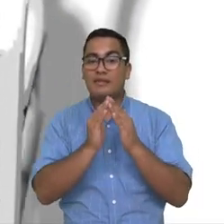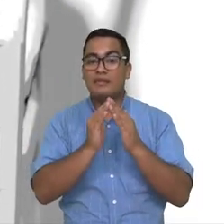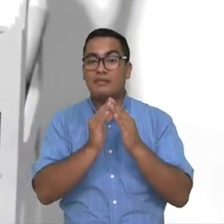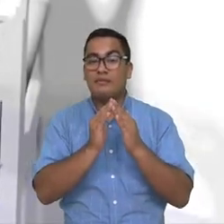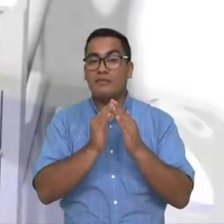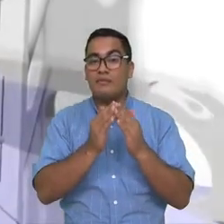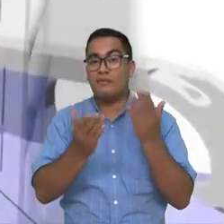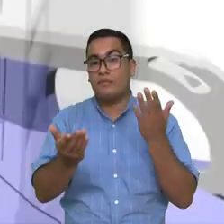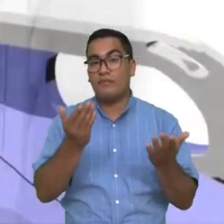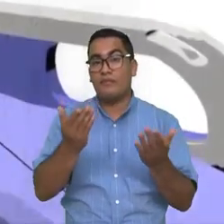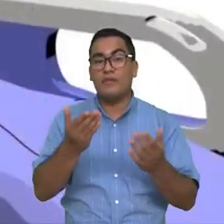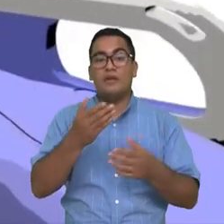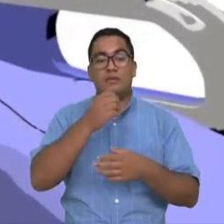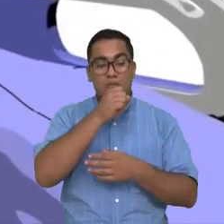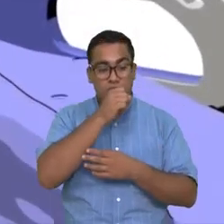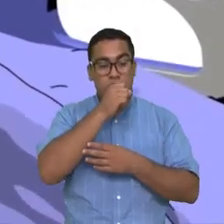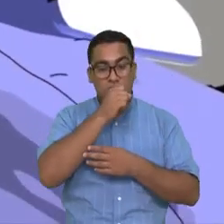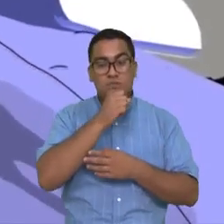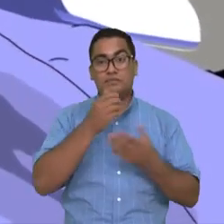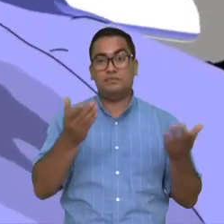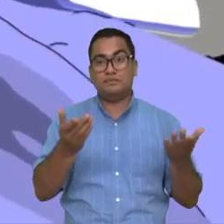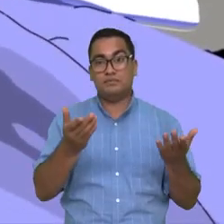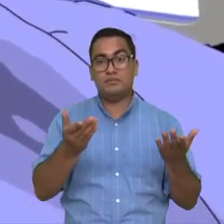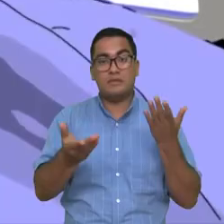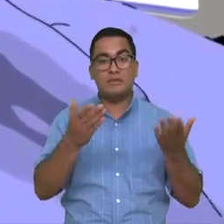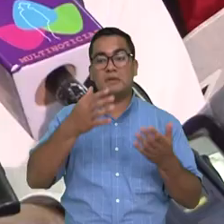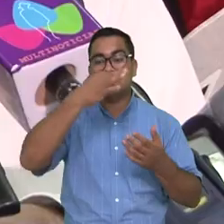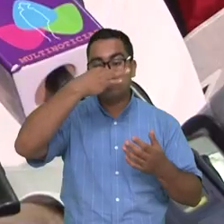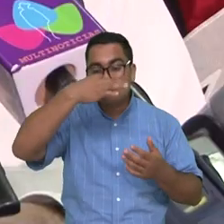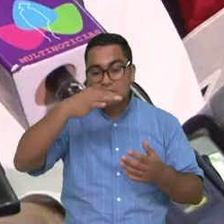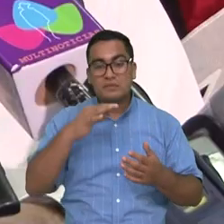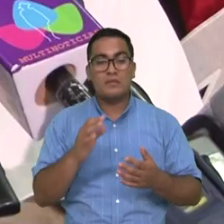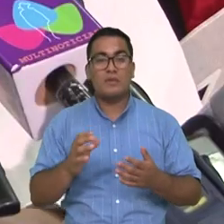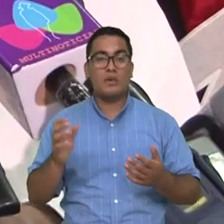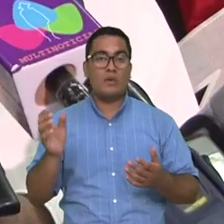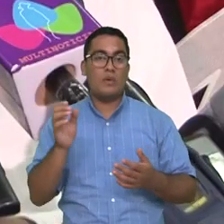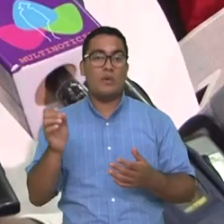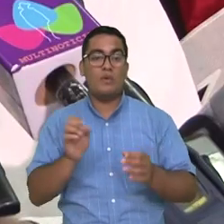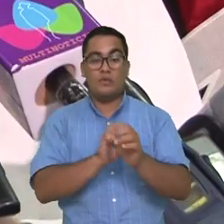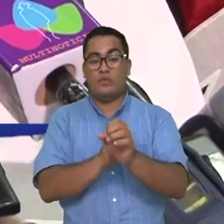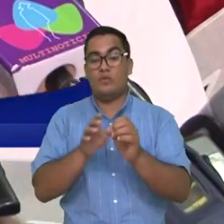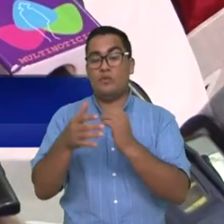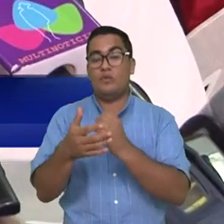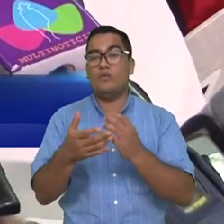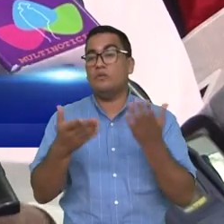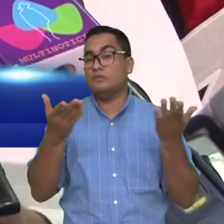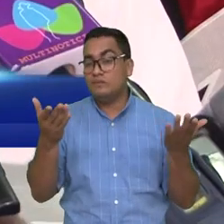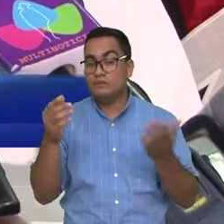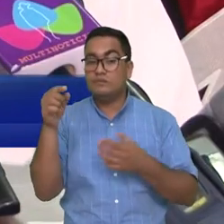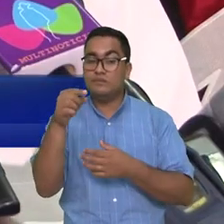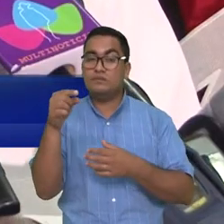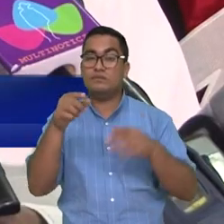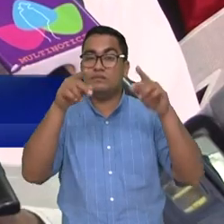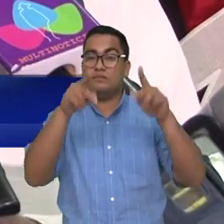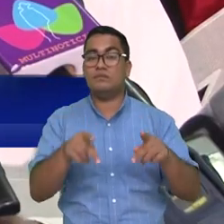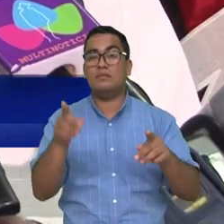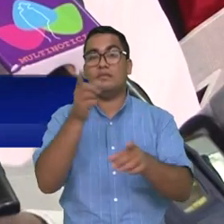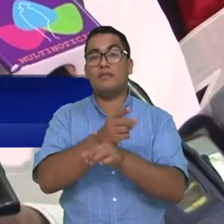por síntomas respiratorios, ya sea gripe común o ya sea coronavirus, esta persona debe